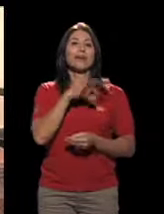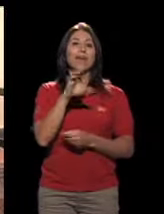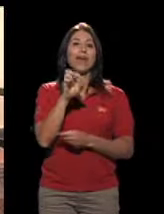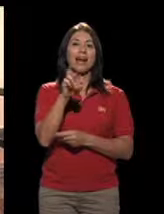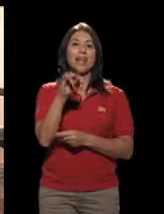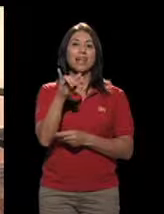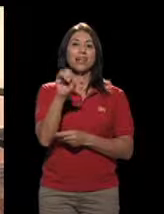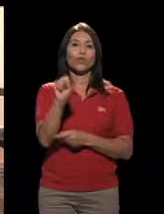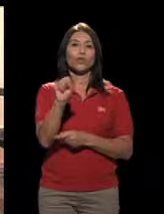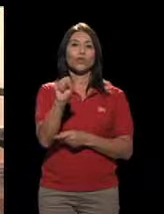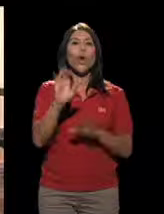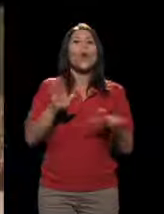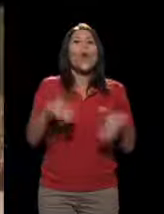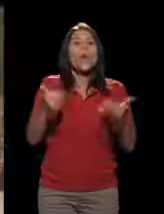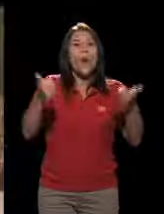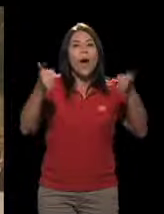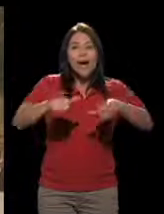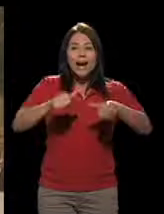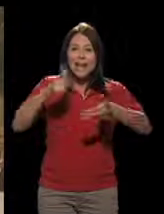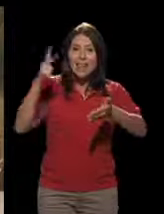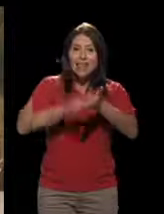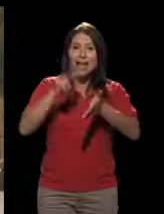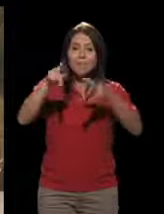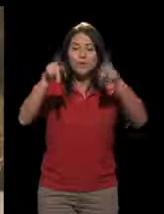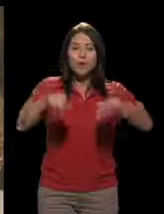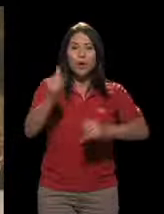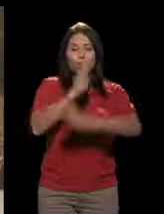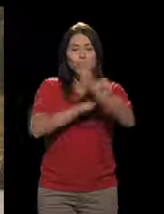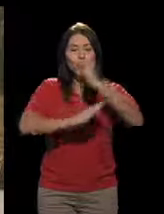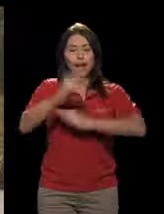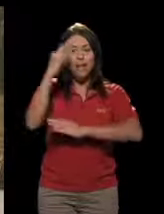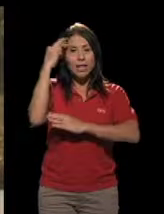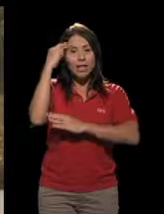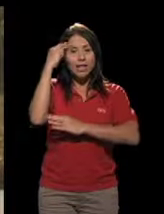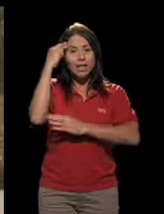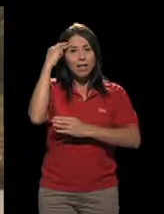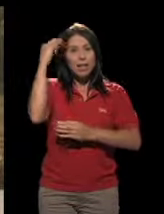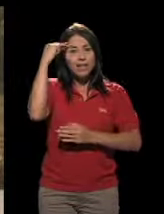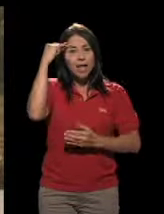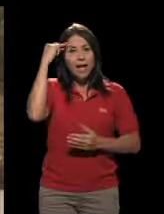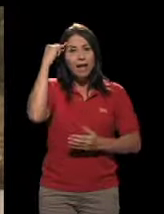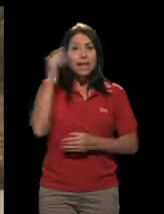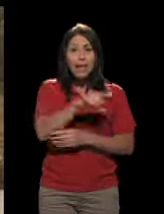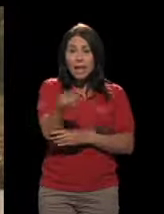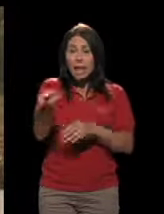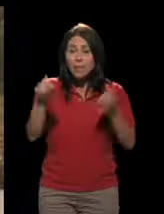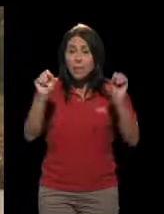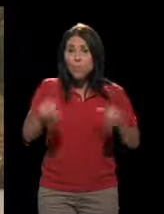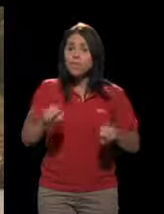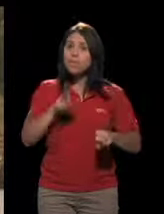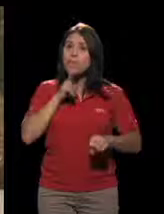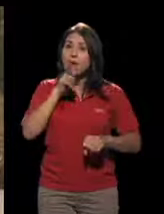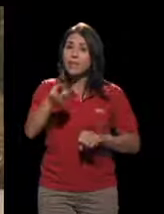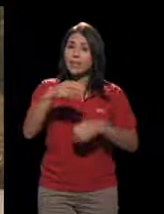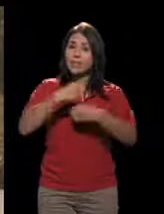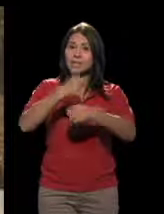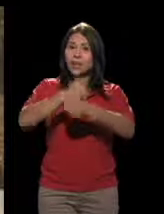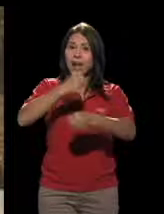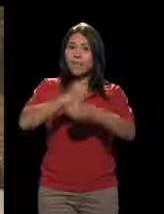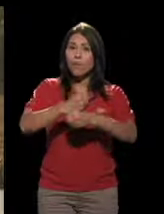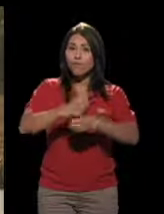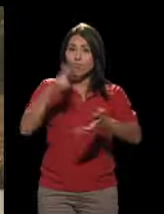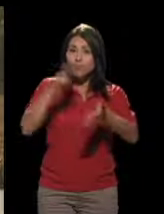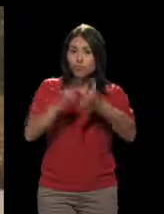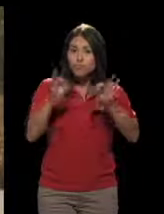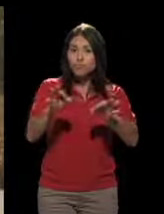sea, ¿cómo acreditar a una persona con retardo mental para que esté realmente capacitada para ejercer una labor?